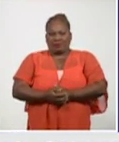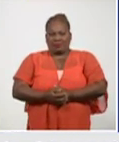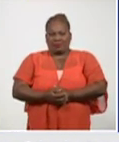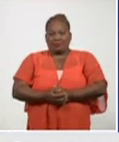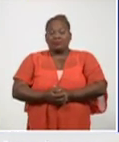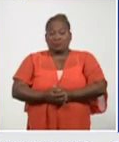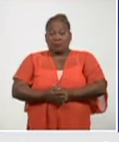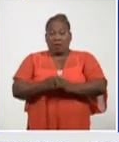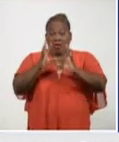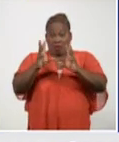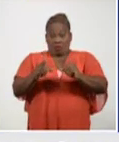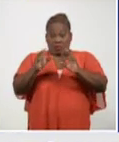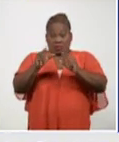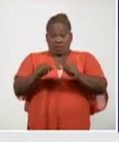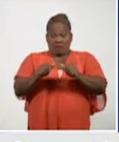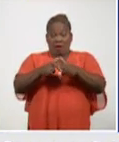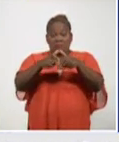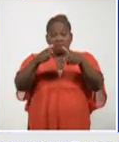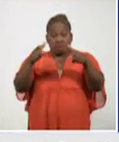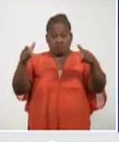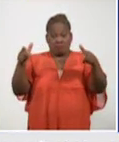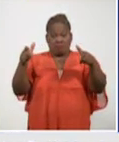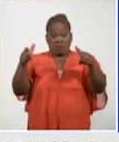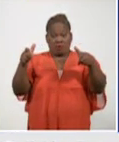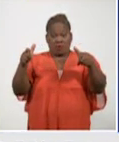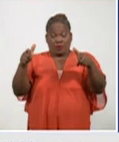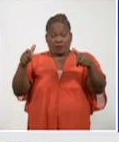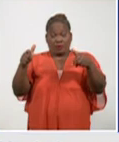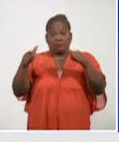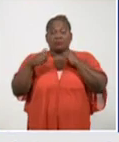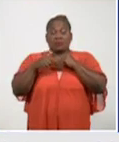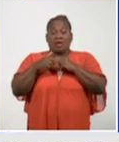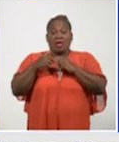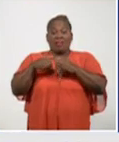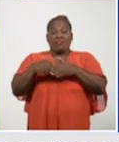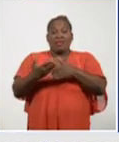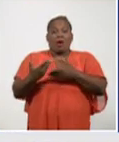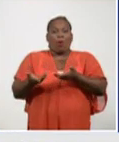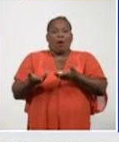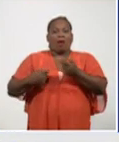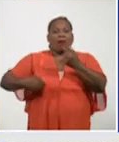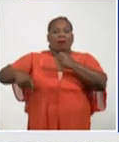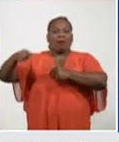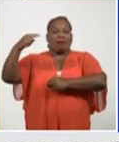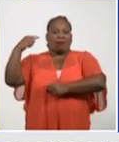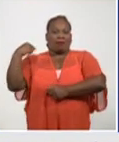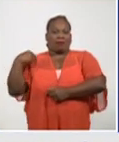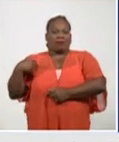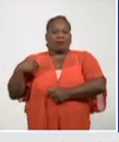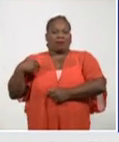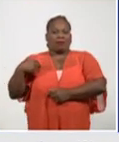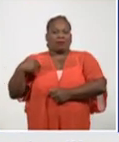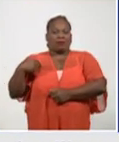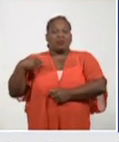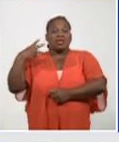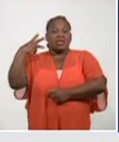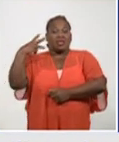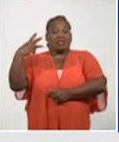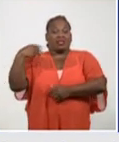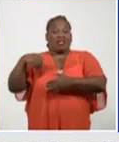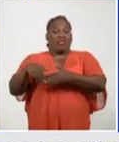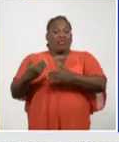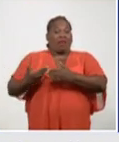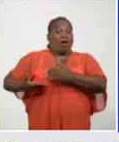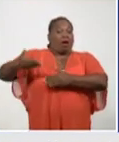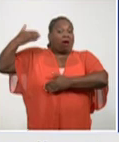cifras mayores las tuvimos el día de ayer y el día de hace 3 días. Ya